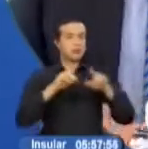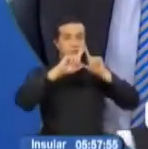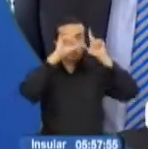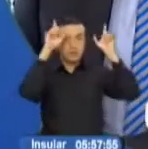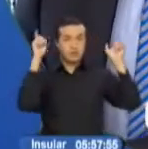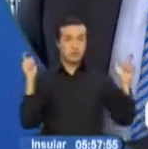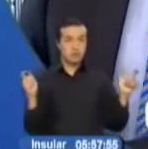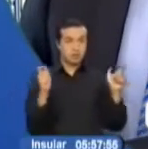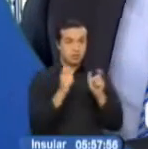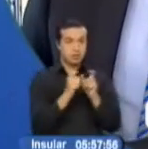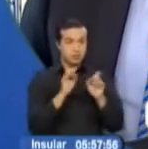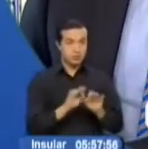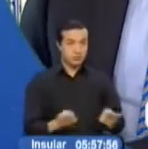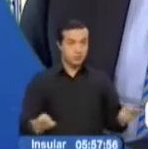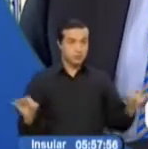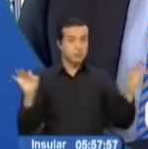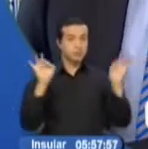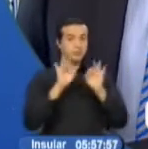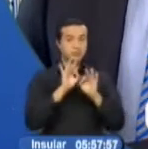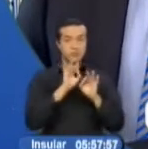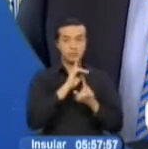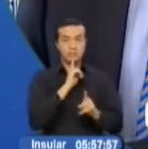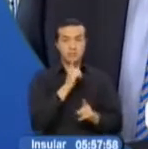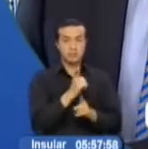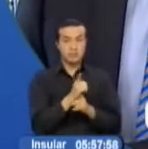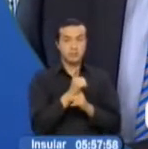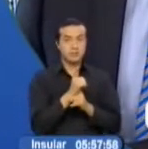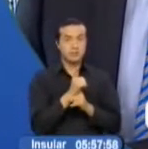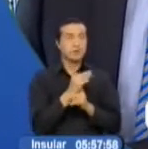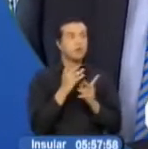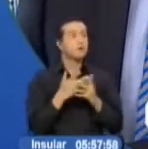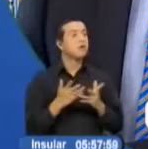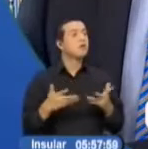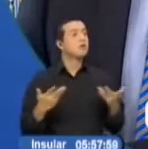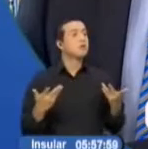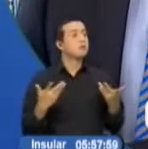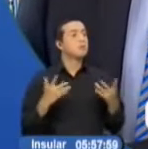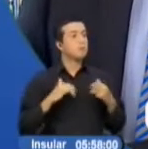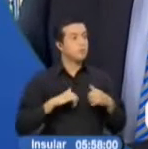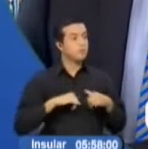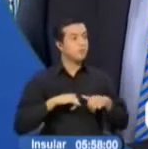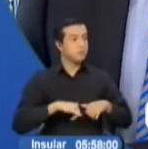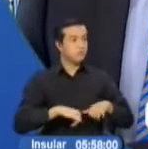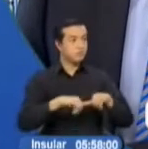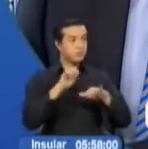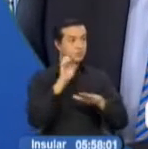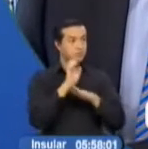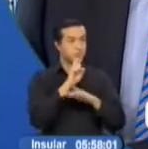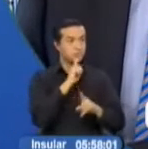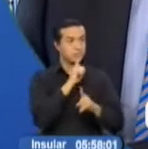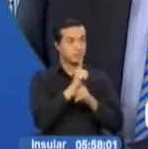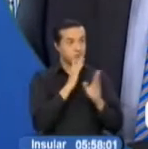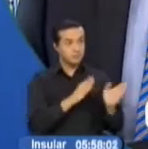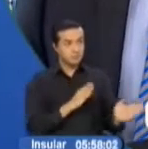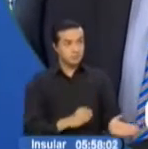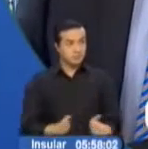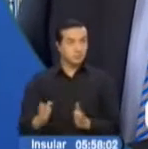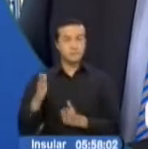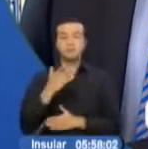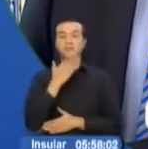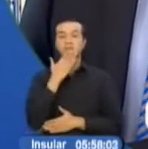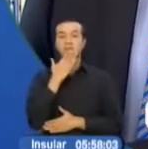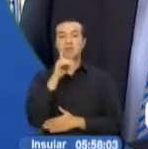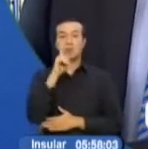son fundamentales y terminan siendo una herramienta estratégica para el desarrollo del Ecuador. De acuerdo a las estadísticas,